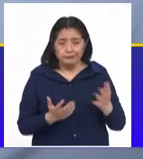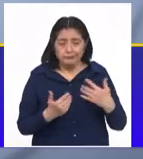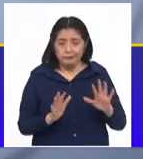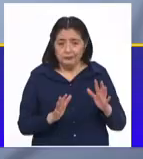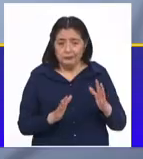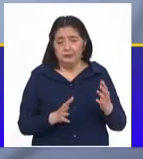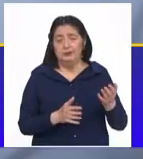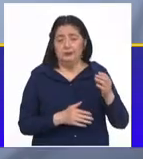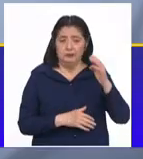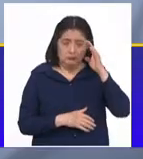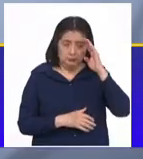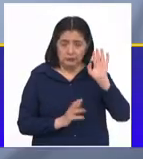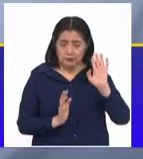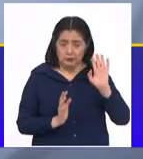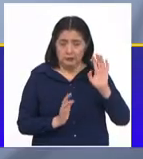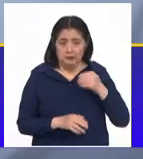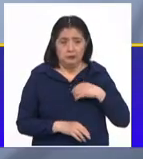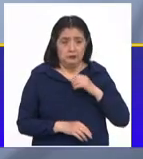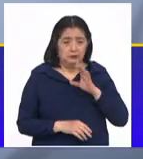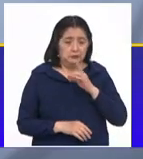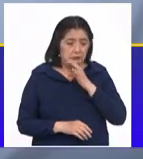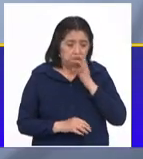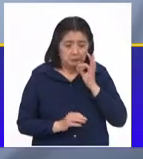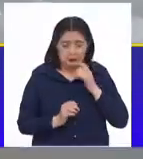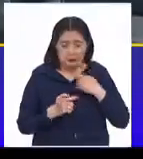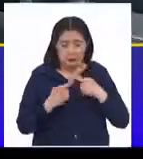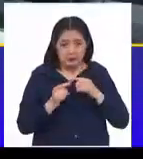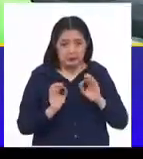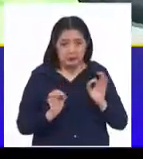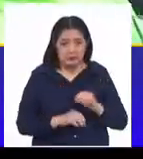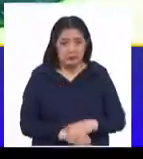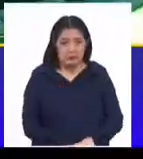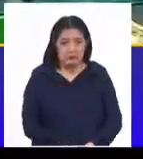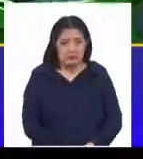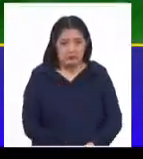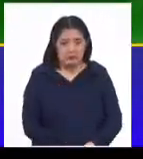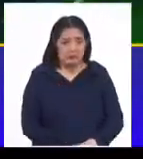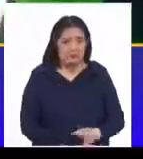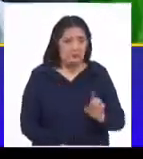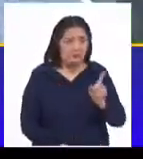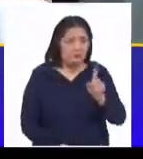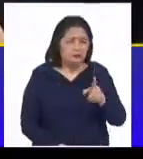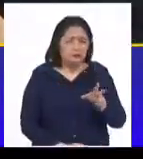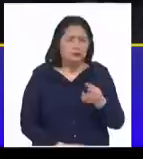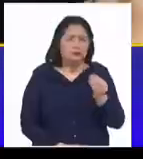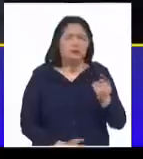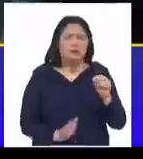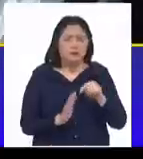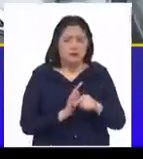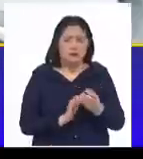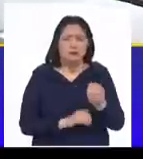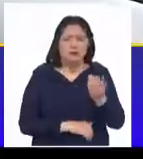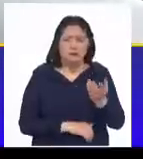de la policía, solo optaba por el silencio. ¿Por qué lo hiciste?